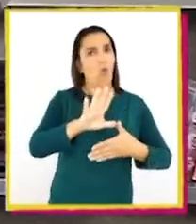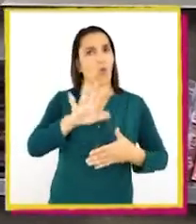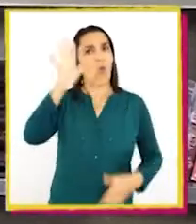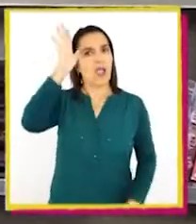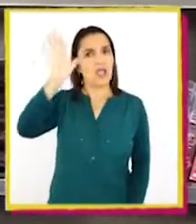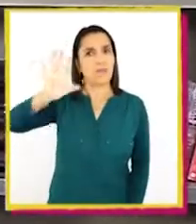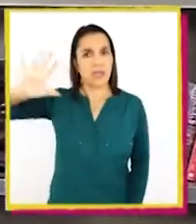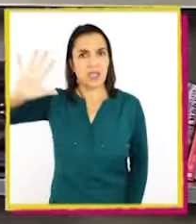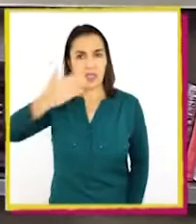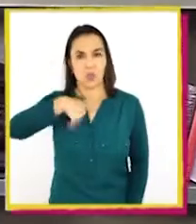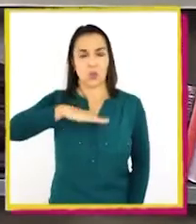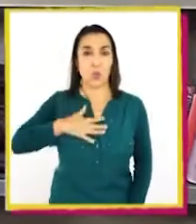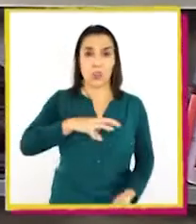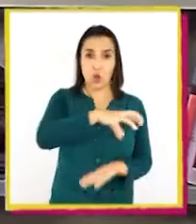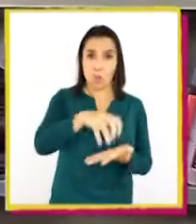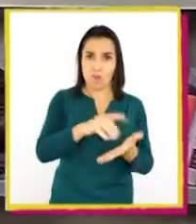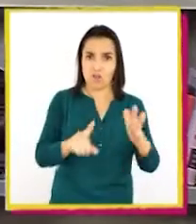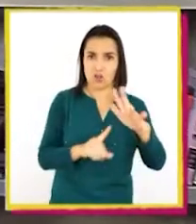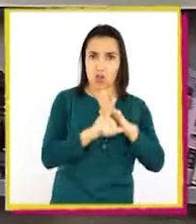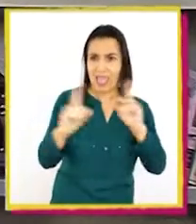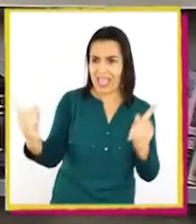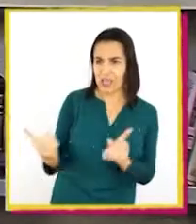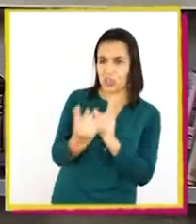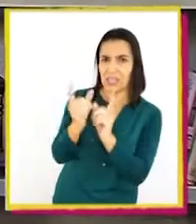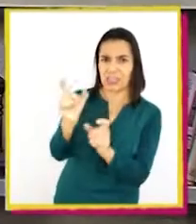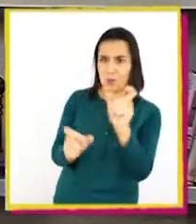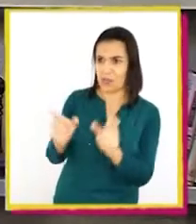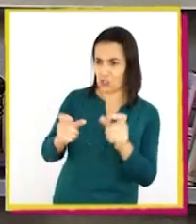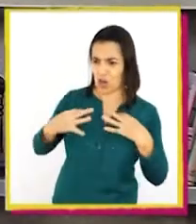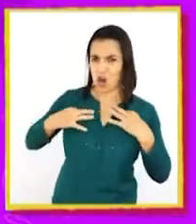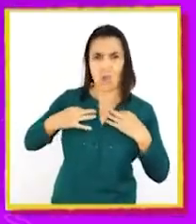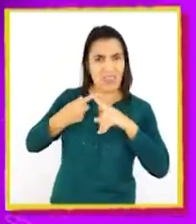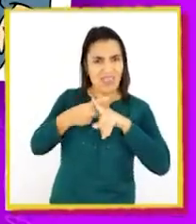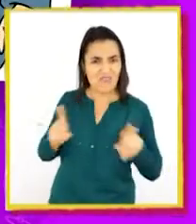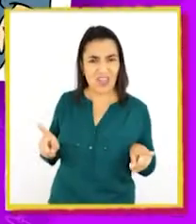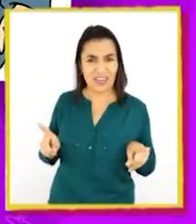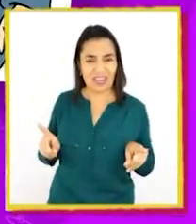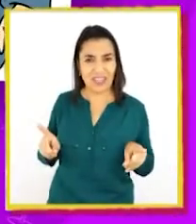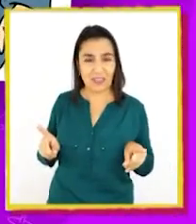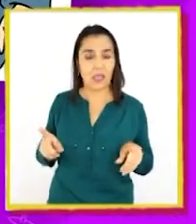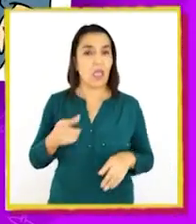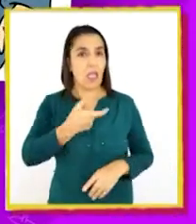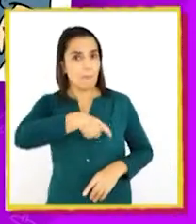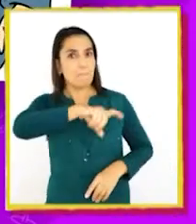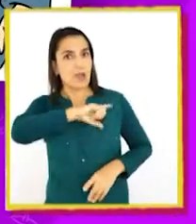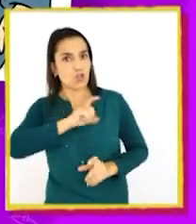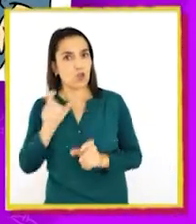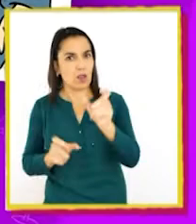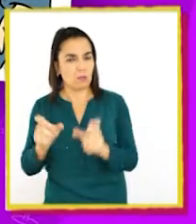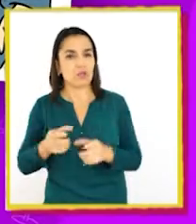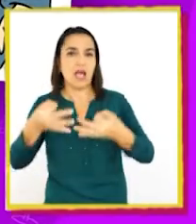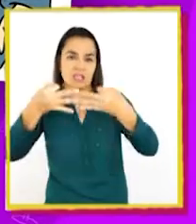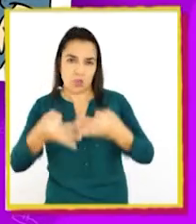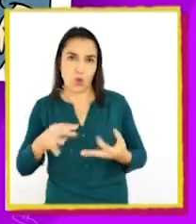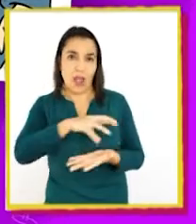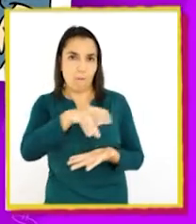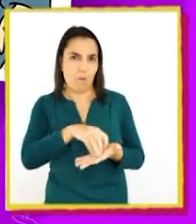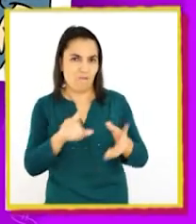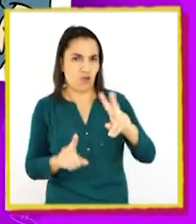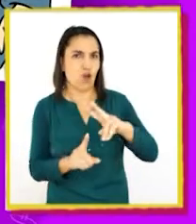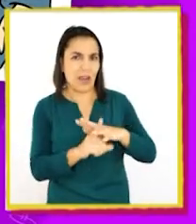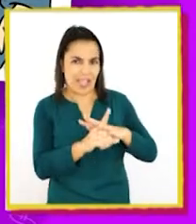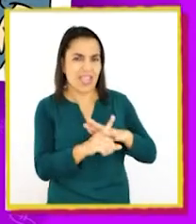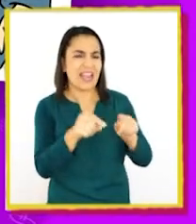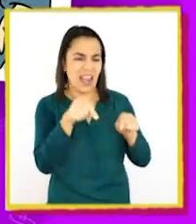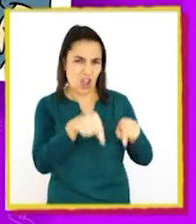cómo habrá sido para nuestro pueblo originario encontrarse con esta gente que se vestía diferente? Y para los españoles, seguro que los pueblos originarios de